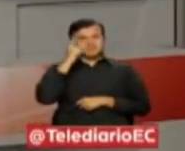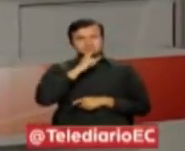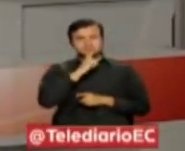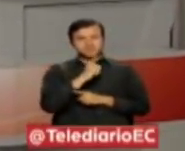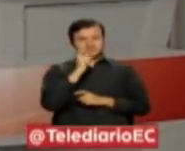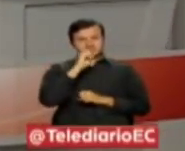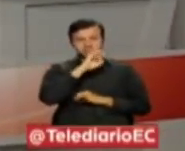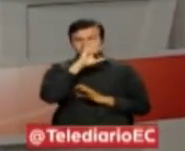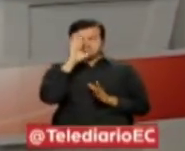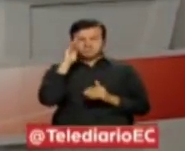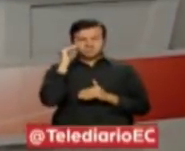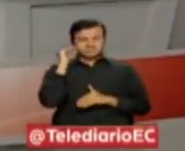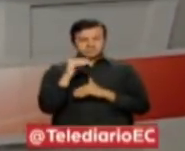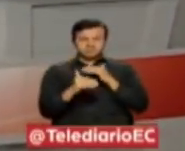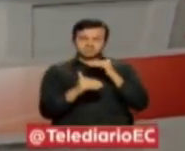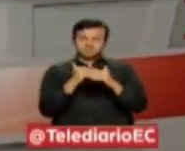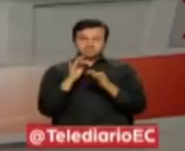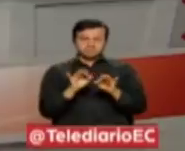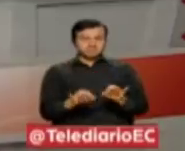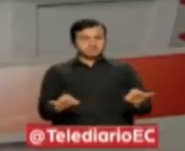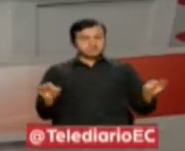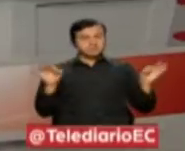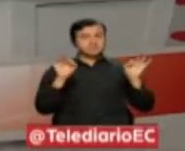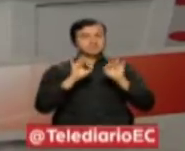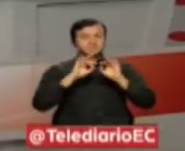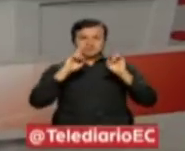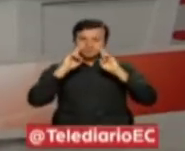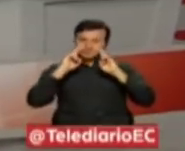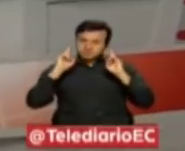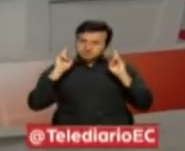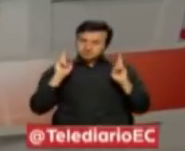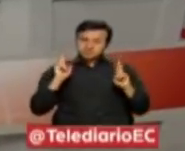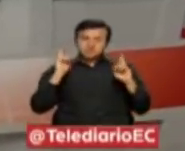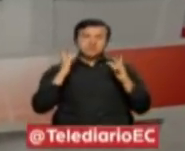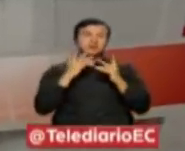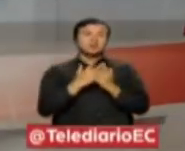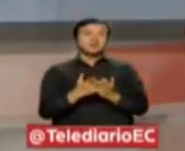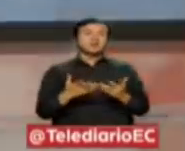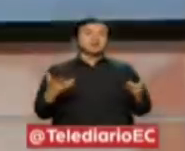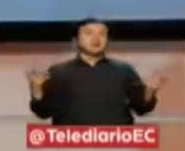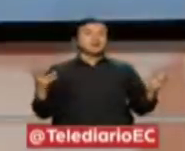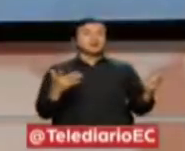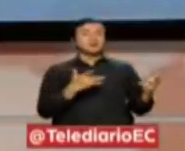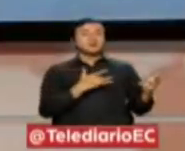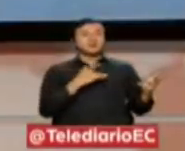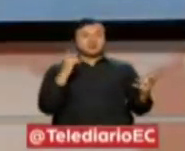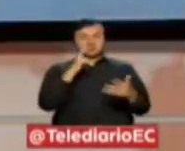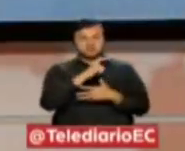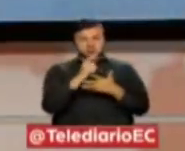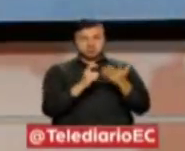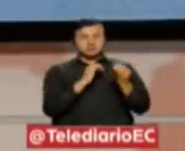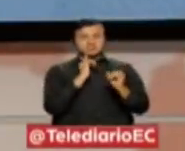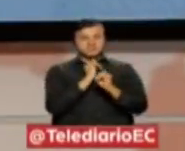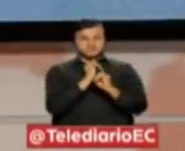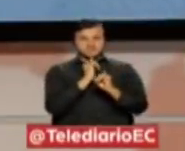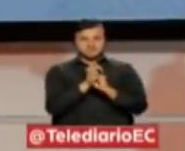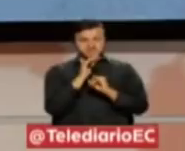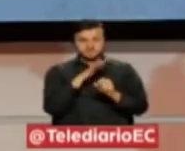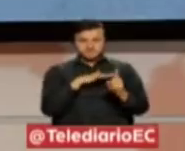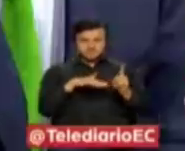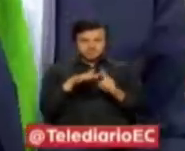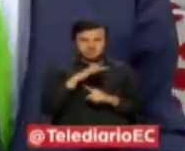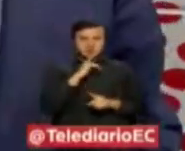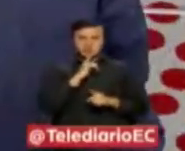miro que se están dando pasos que son importantes y que hay que reconocer de cara a esa deseada y necesaria institucionalización del país. Ahora,